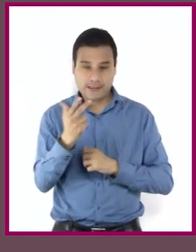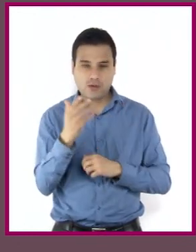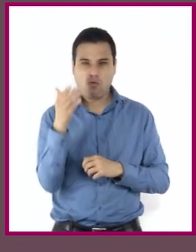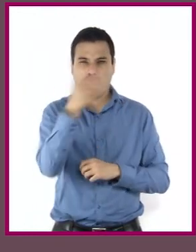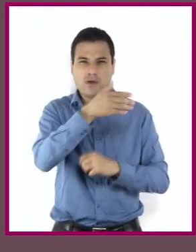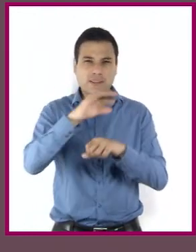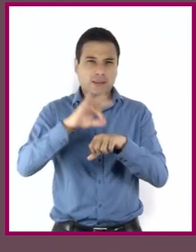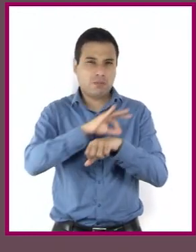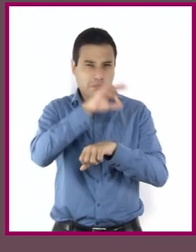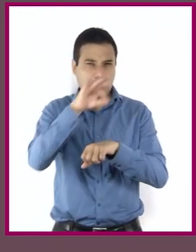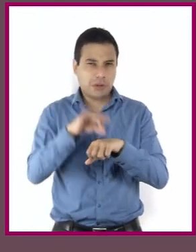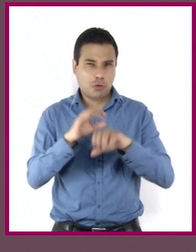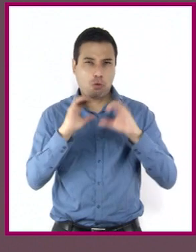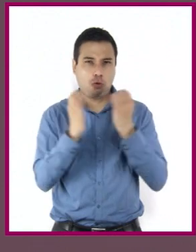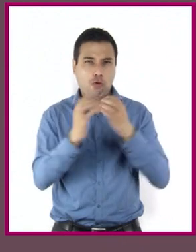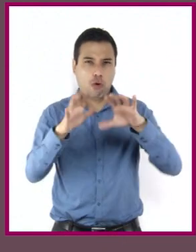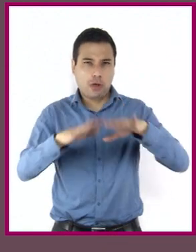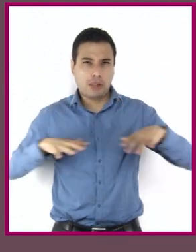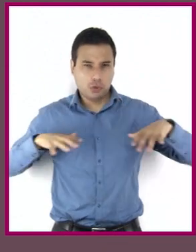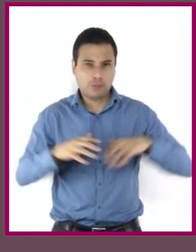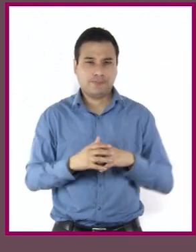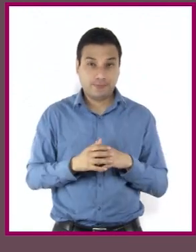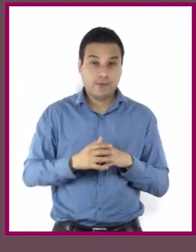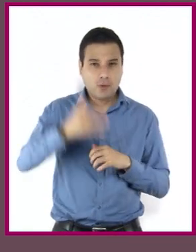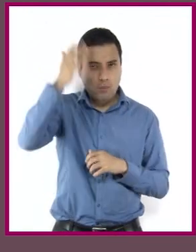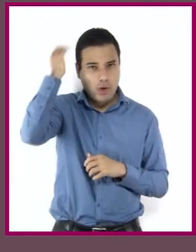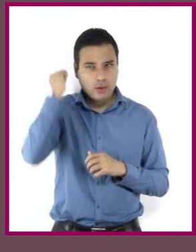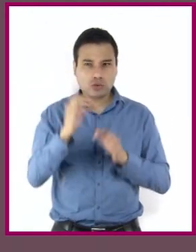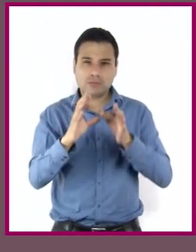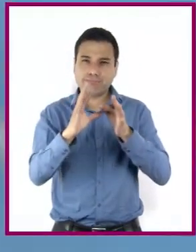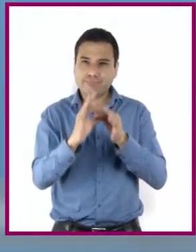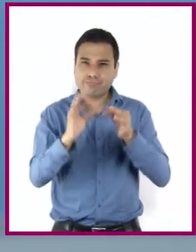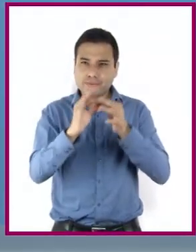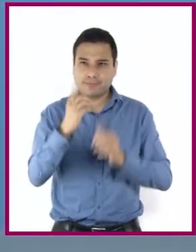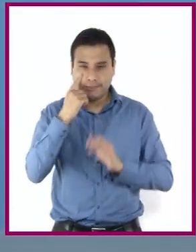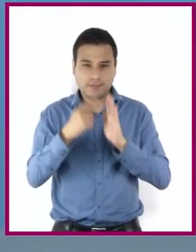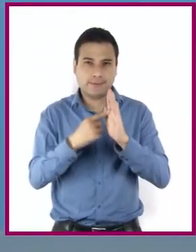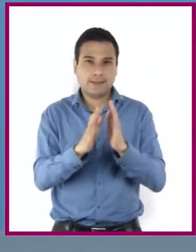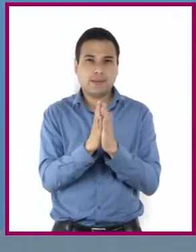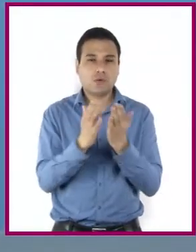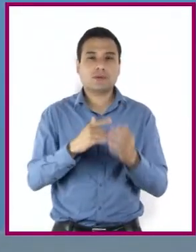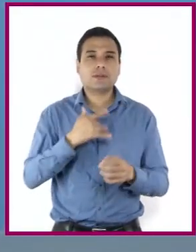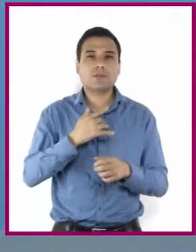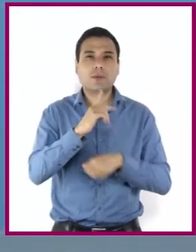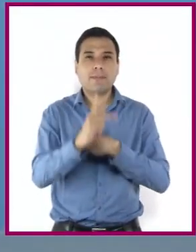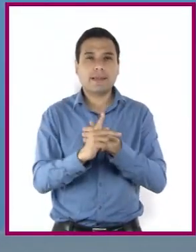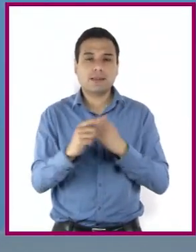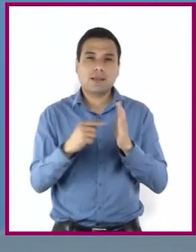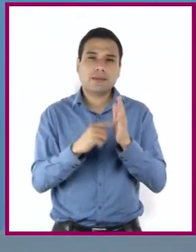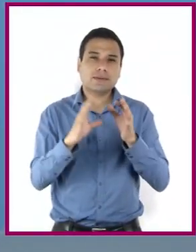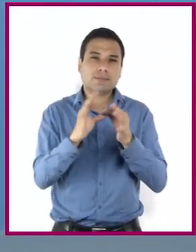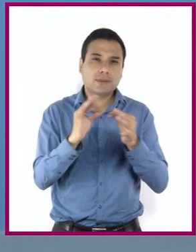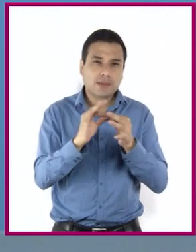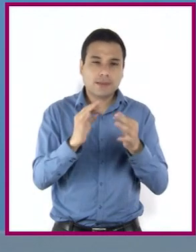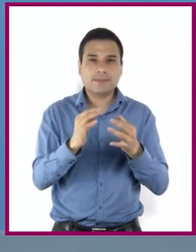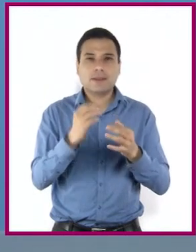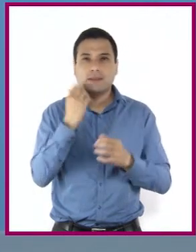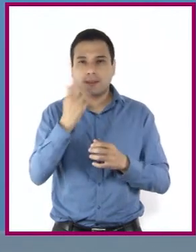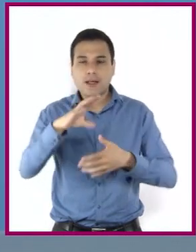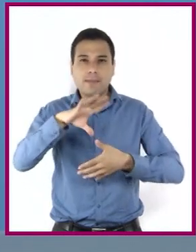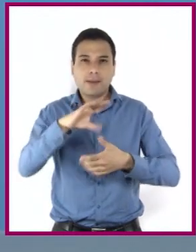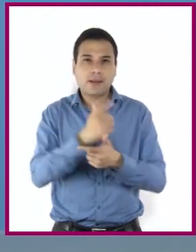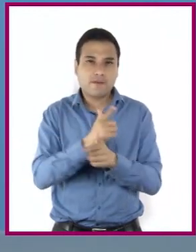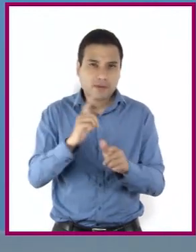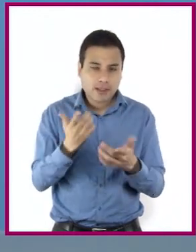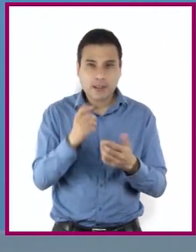Chilpancingo y dio a conocer su texto llamado Sentimientos de la Nación, que establecía principios como la libertad de América,